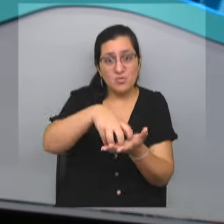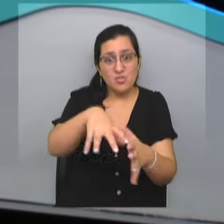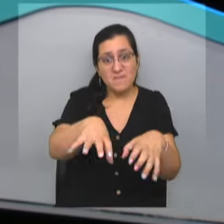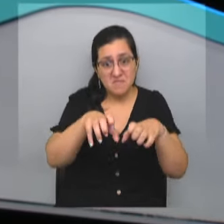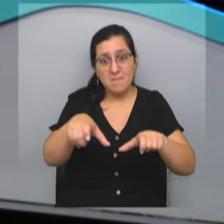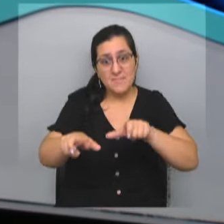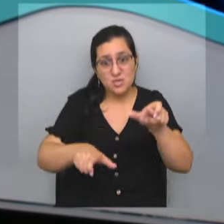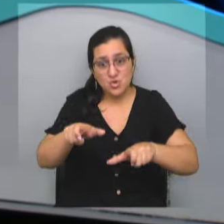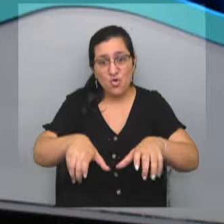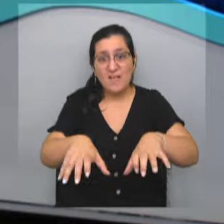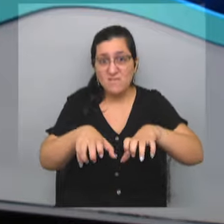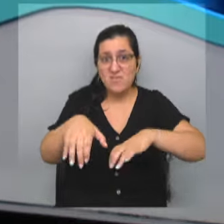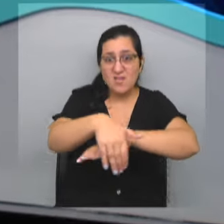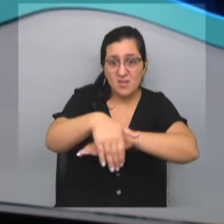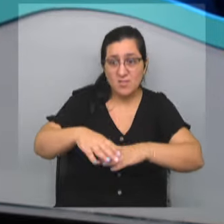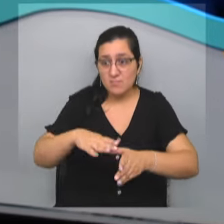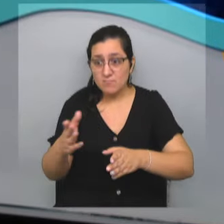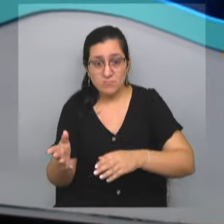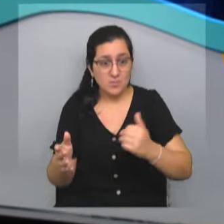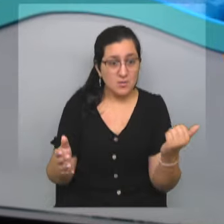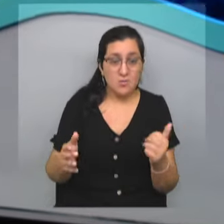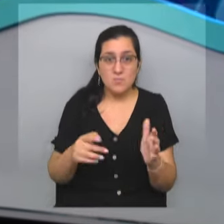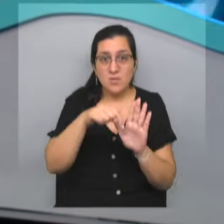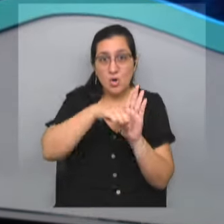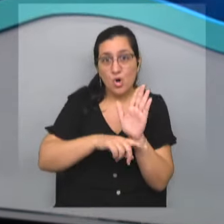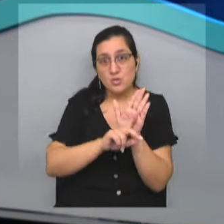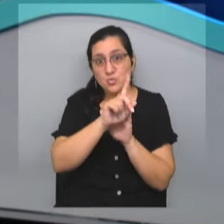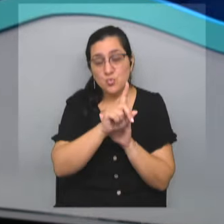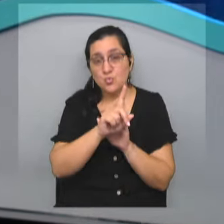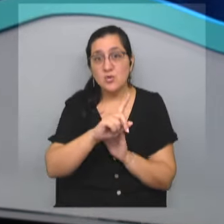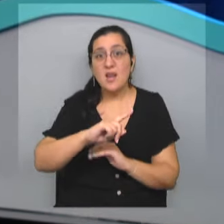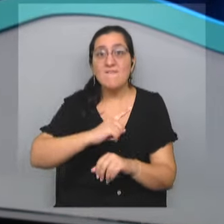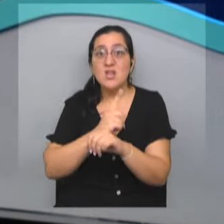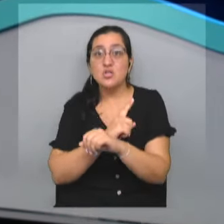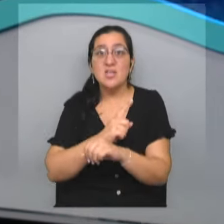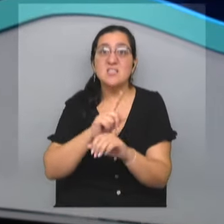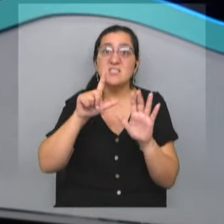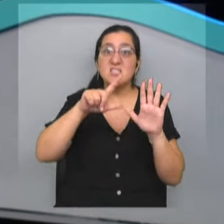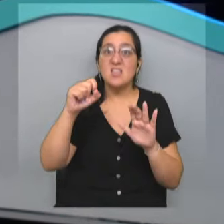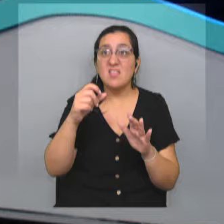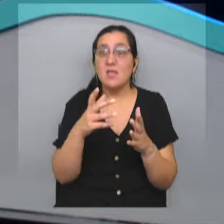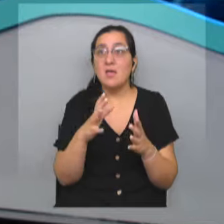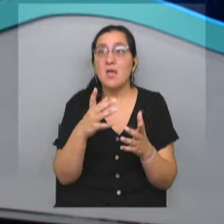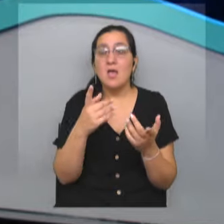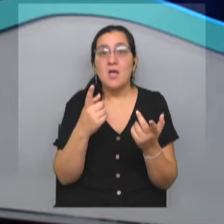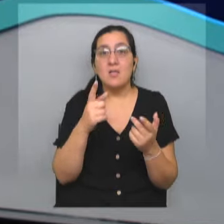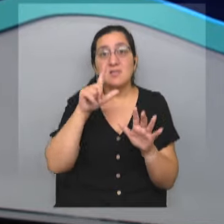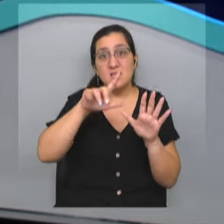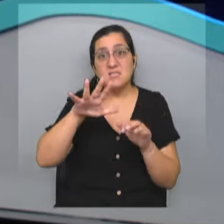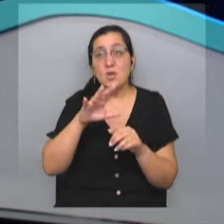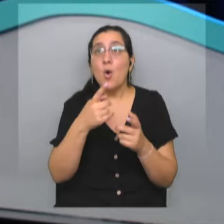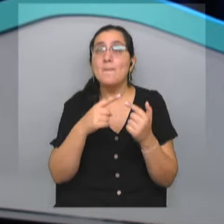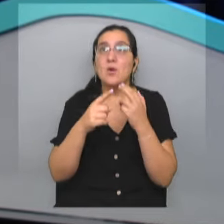hay gente viviendo y hay de los dos lados y todo, y la velocidad es 60 o 75. Y en la Rambla 45,